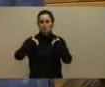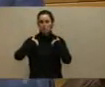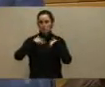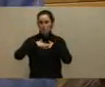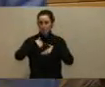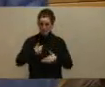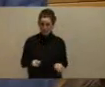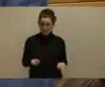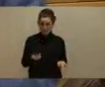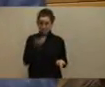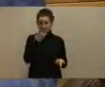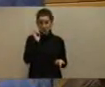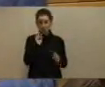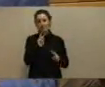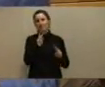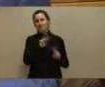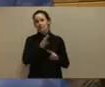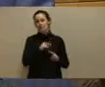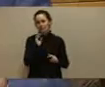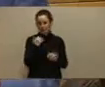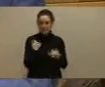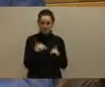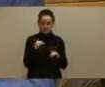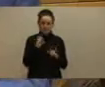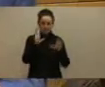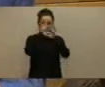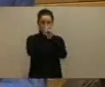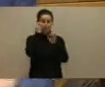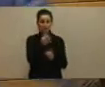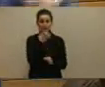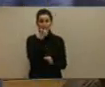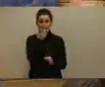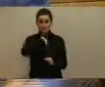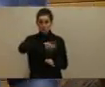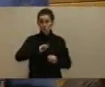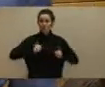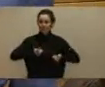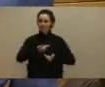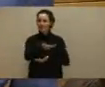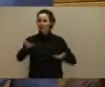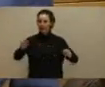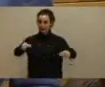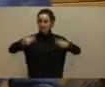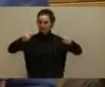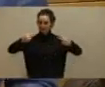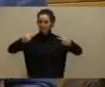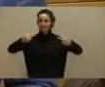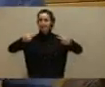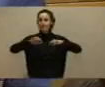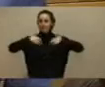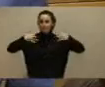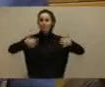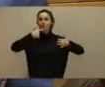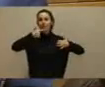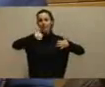¿sabe lo que pasa? Que si no va a parecer que no la tomo por algo. Y si queremos tener una iniciativa ante la gente que está fuera de esta Cámara, de que no, que estamos de verdad,